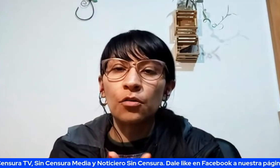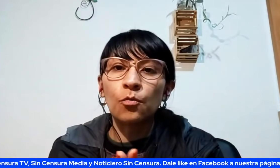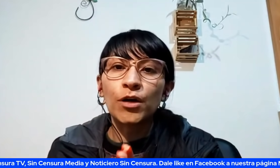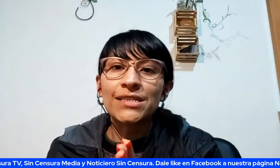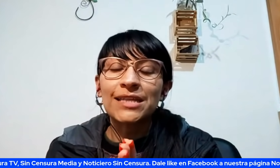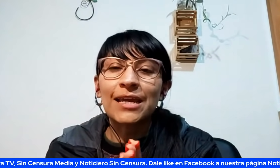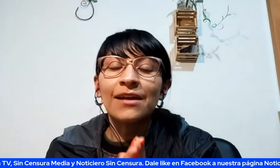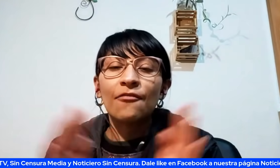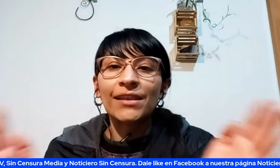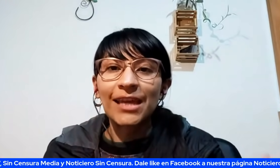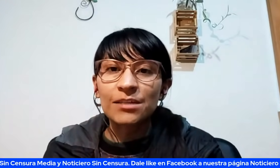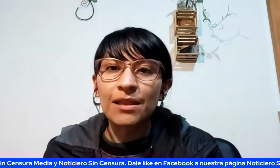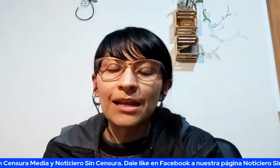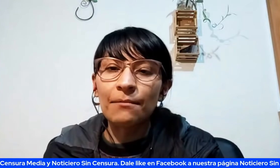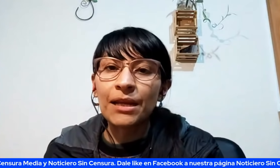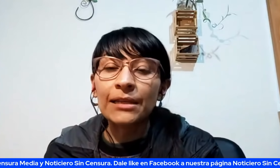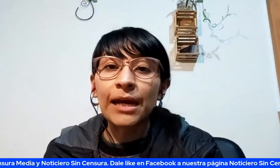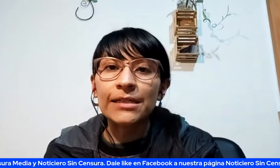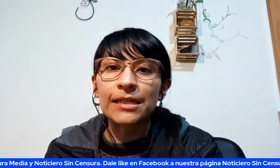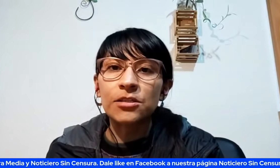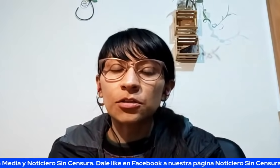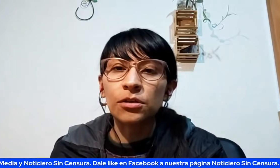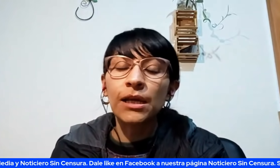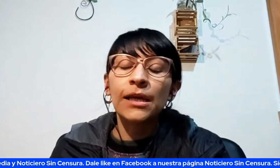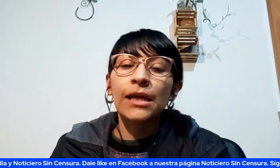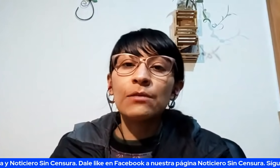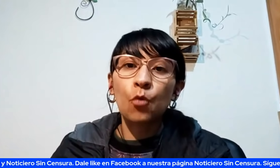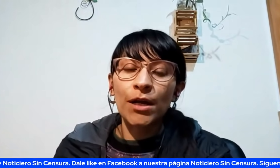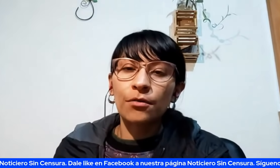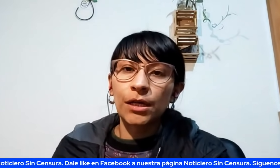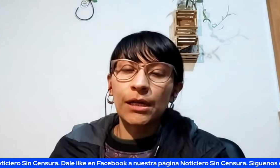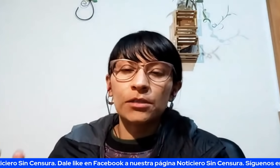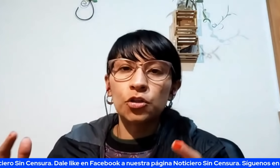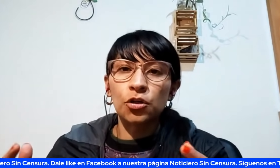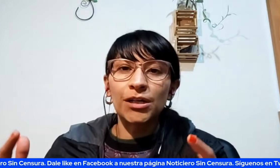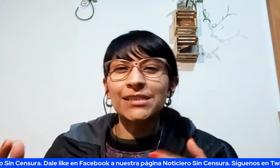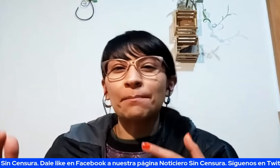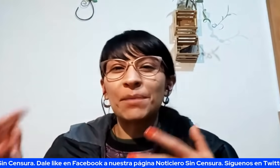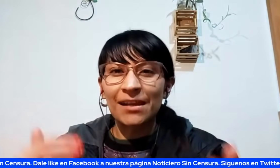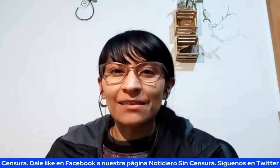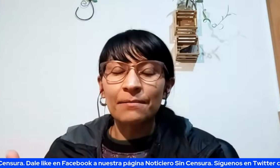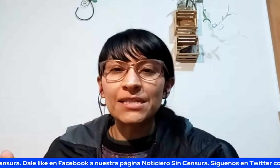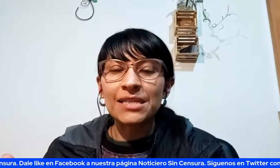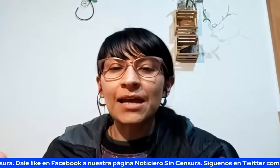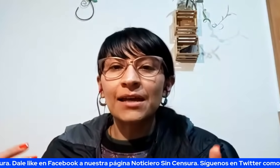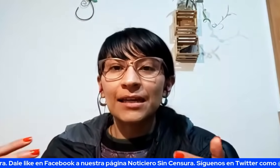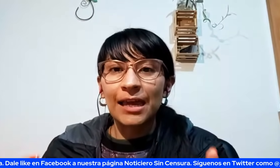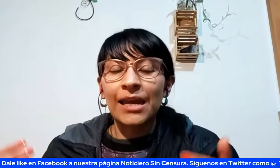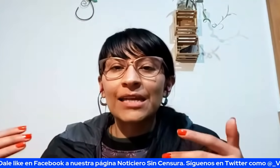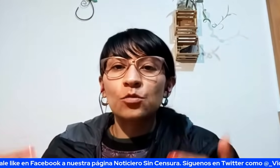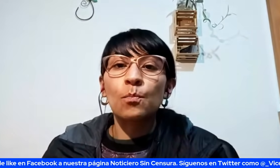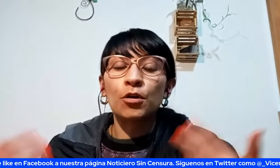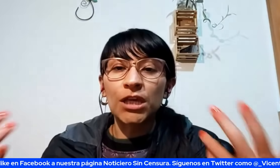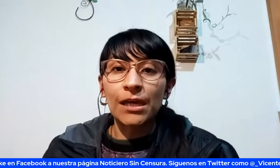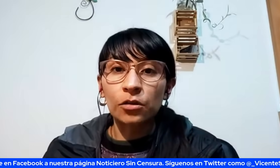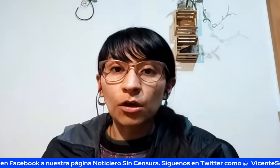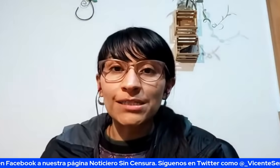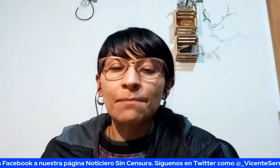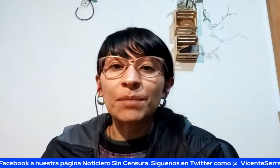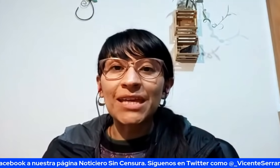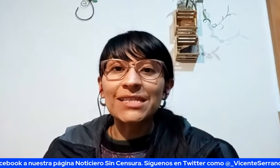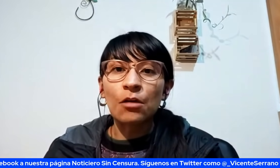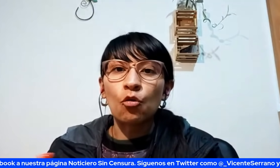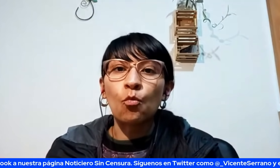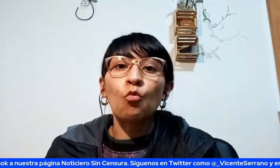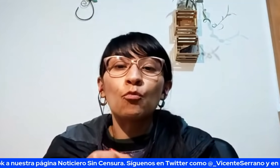de opinión como este fantasma de la militarización. Y bueno, yo creo que se pierde de vista que es un proyecto